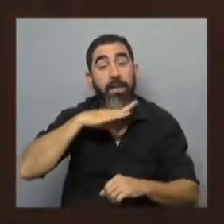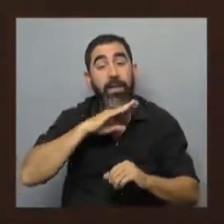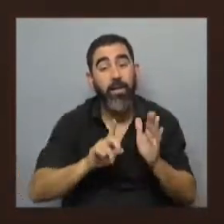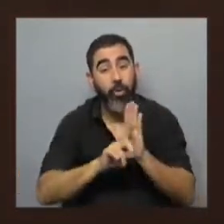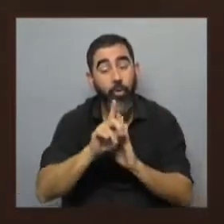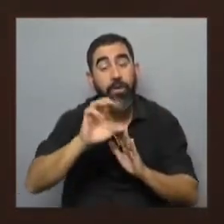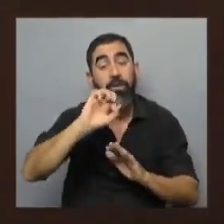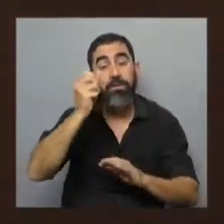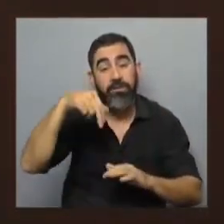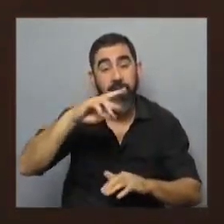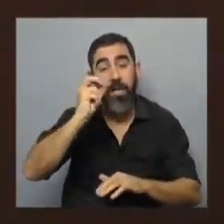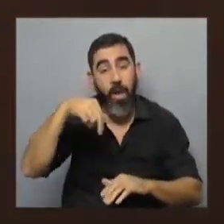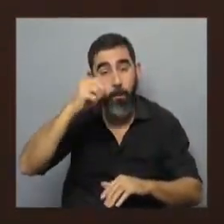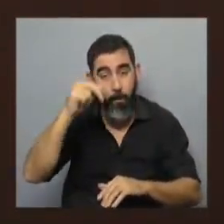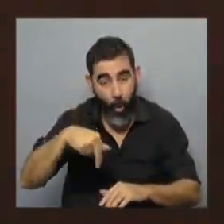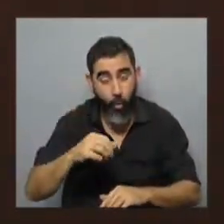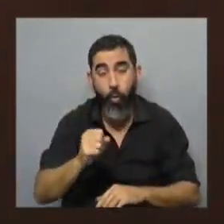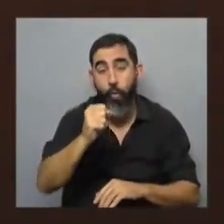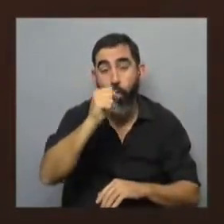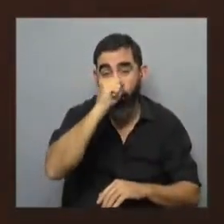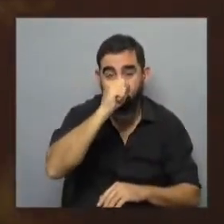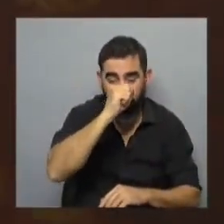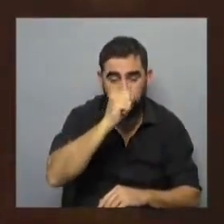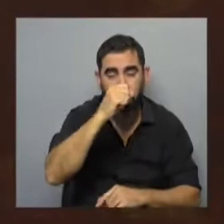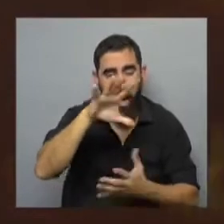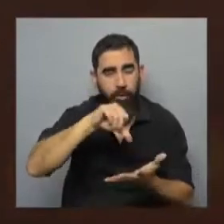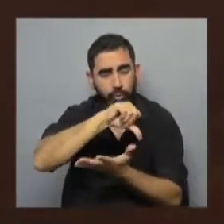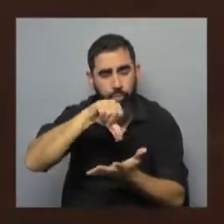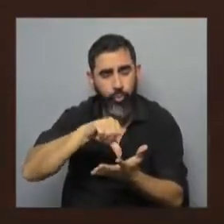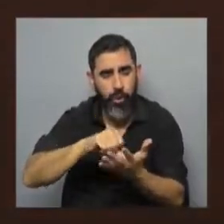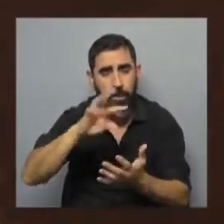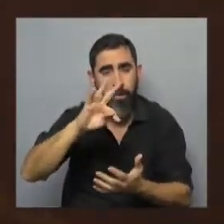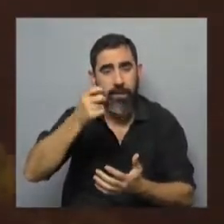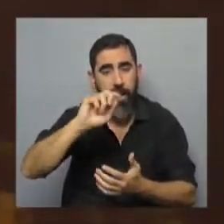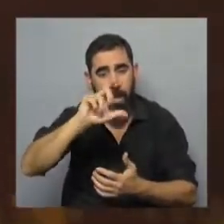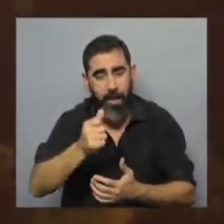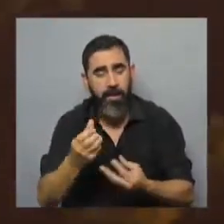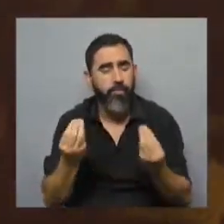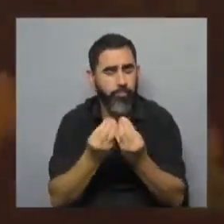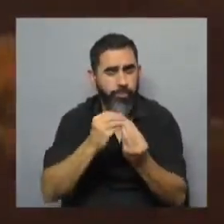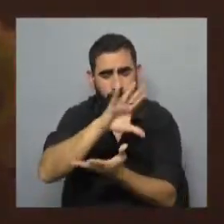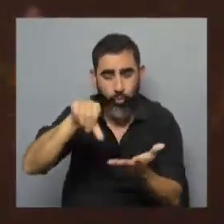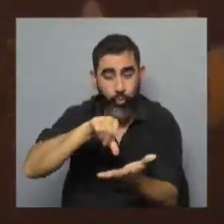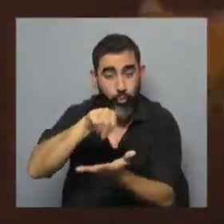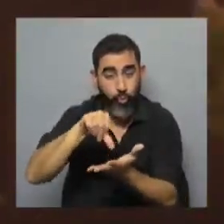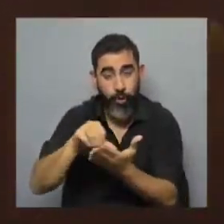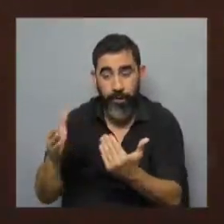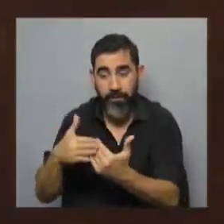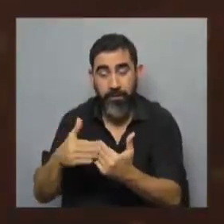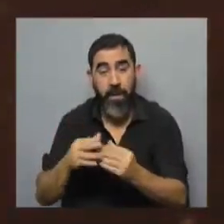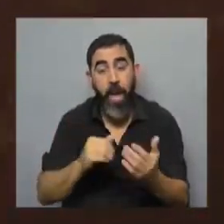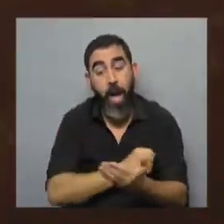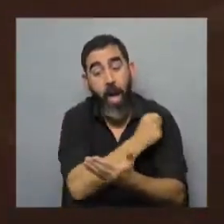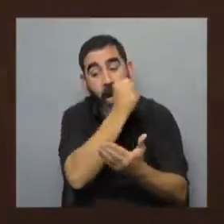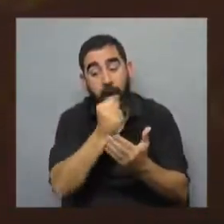San Ramón y está Florida, y así hay un conjunto de ciudades, Tala, Fray Marcos, un conjunto de ciudades, hasta Minas, allí